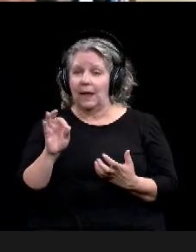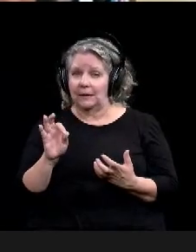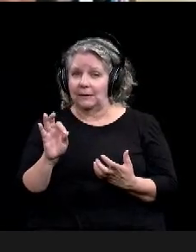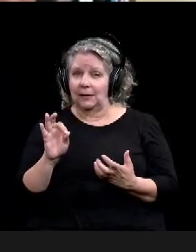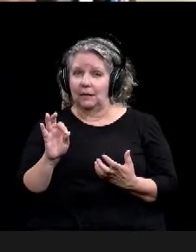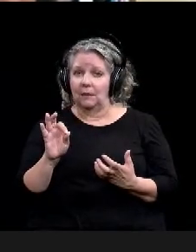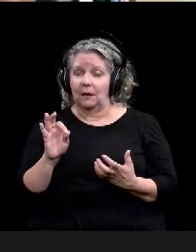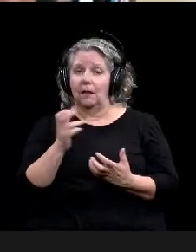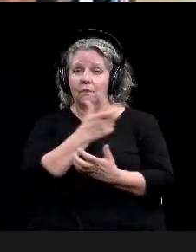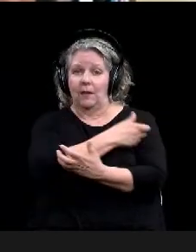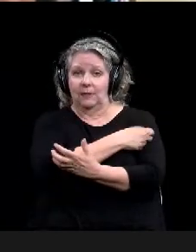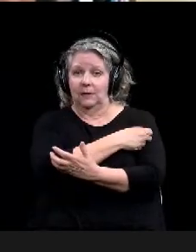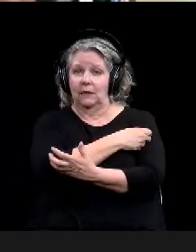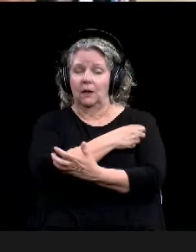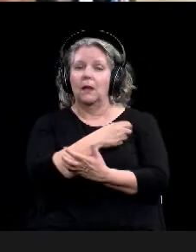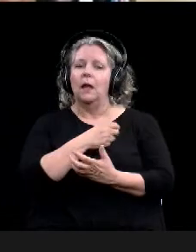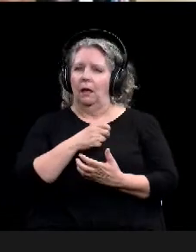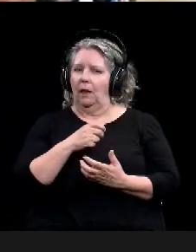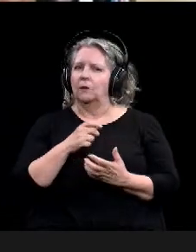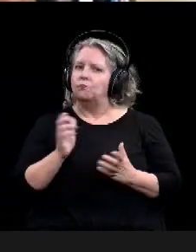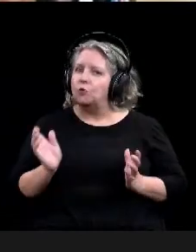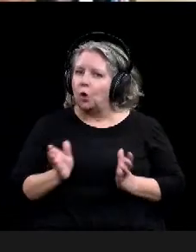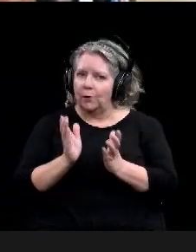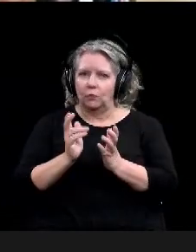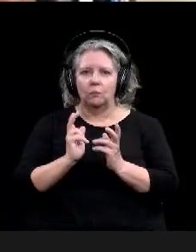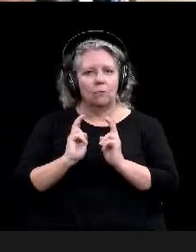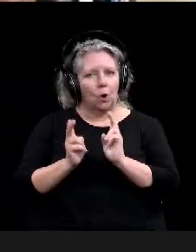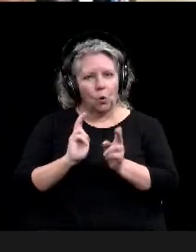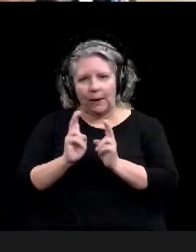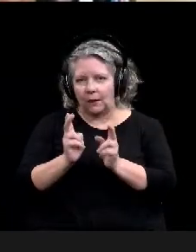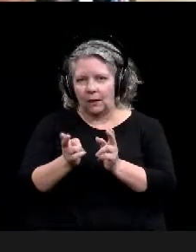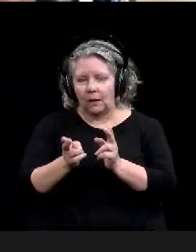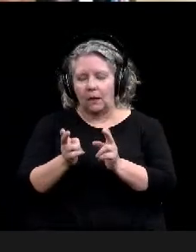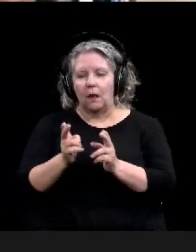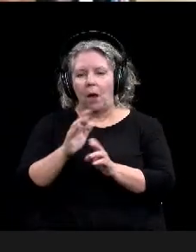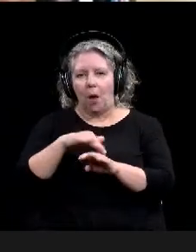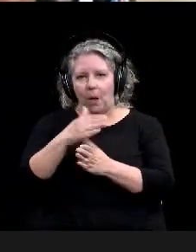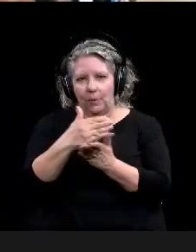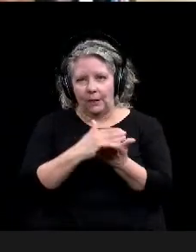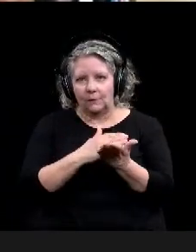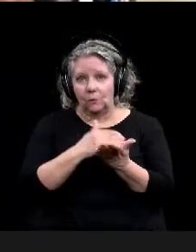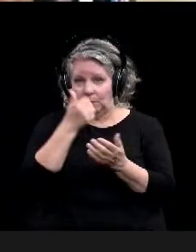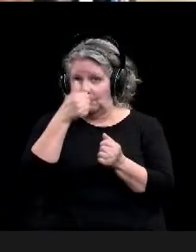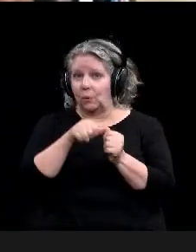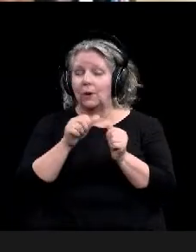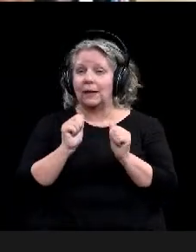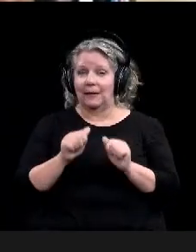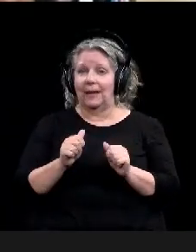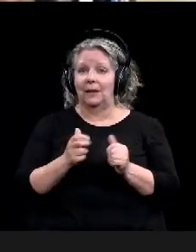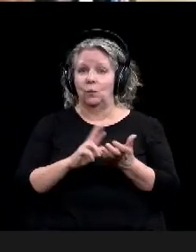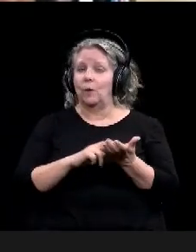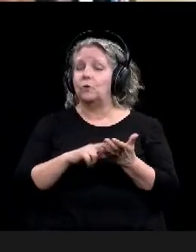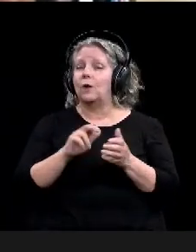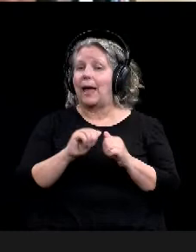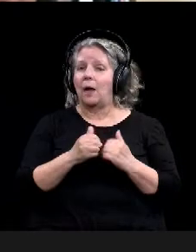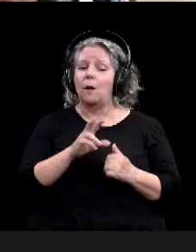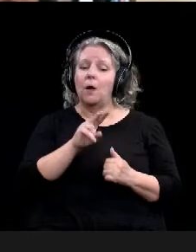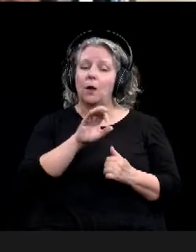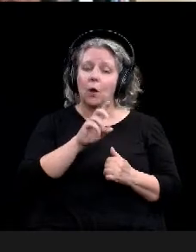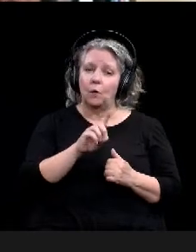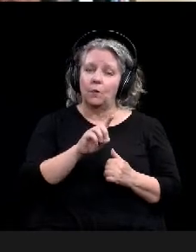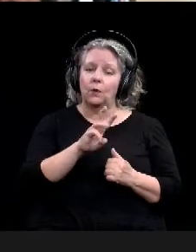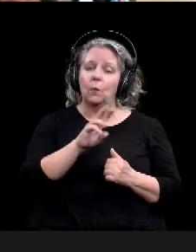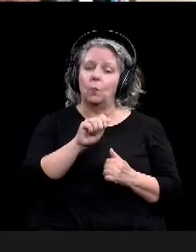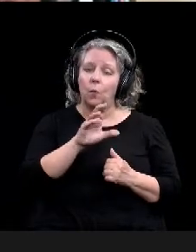si quiere su vacuna por favor regístrese en acabé huicot puntocom el